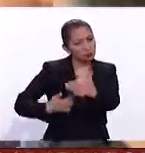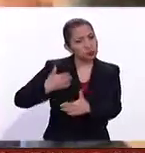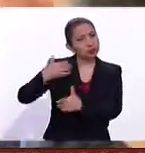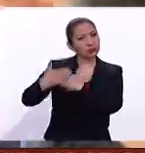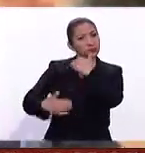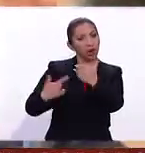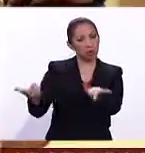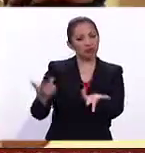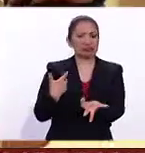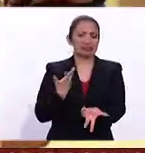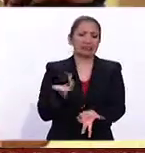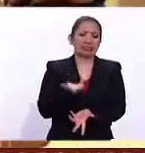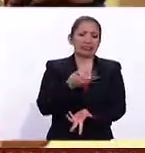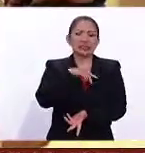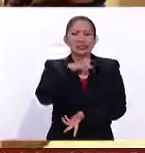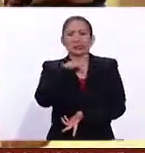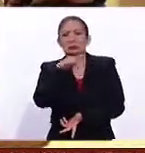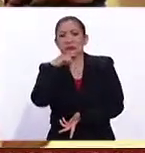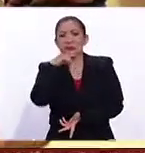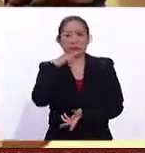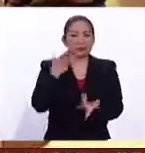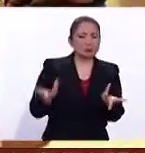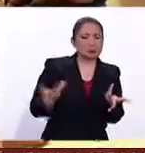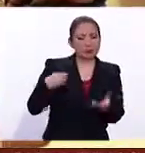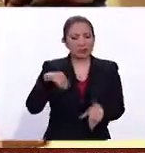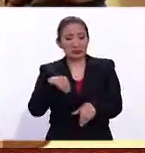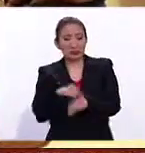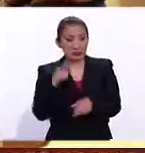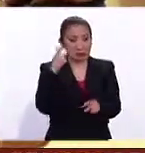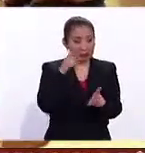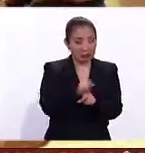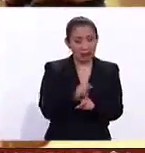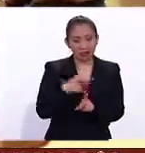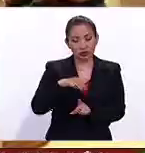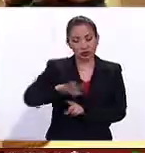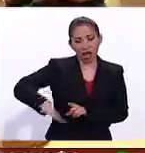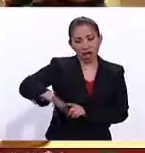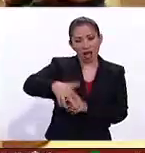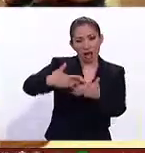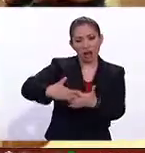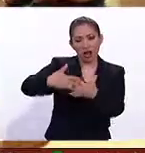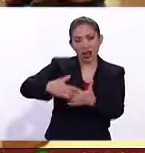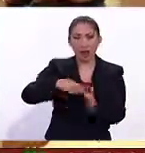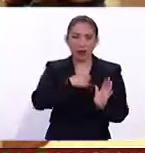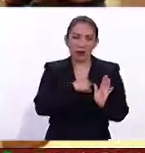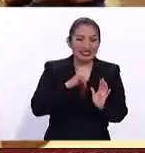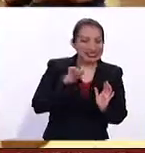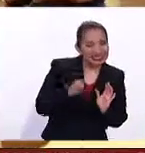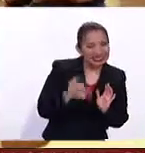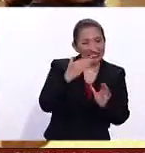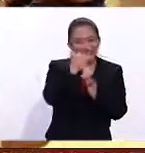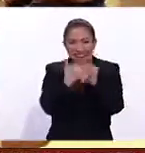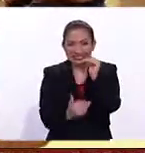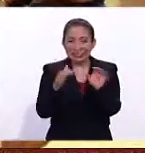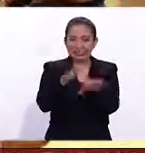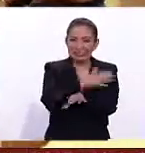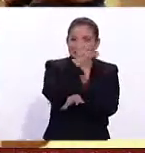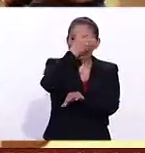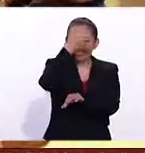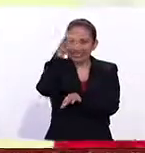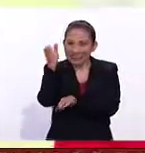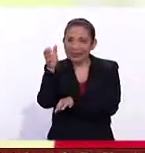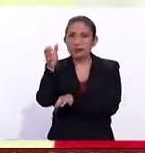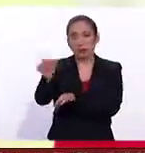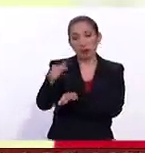desarrollo comprometido con el establecimiento de estas metas. A la vez son sectores que están comprometidos con la mitigación del cambio